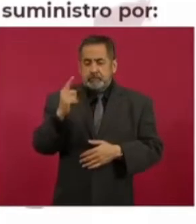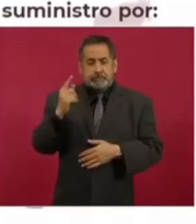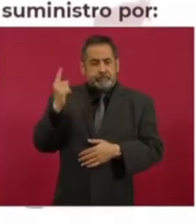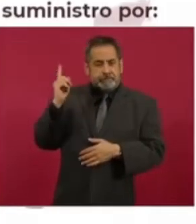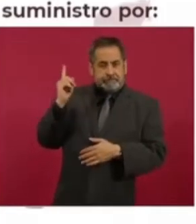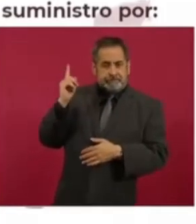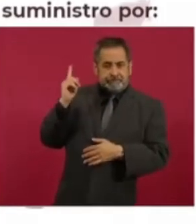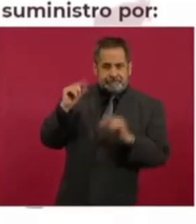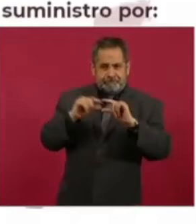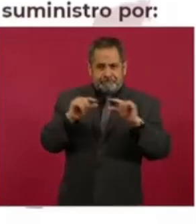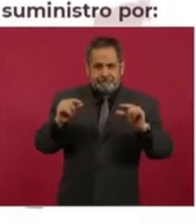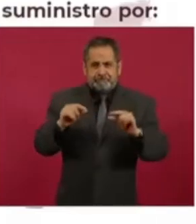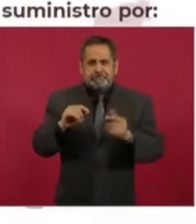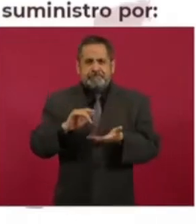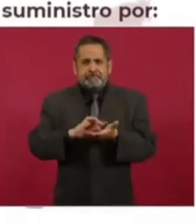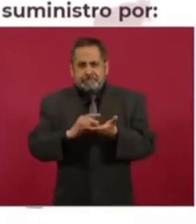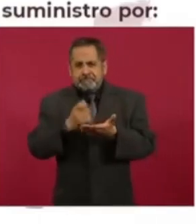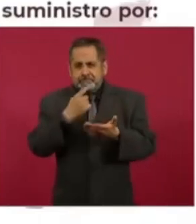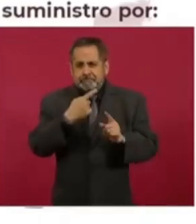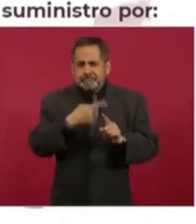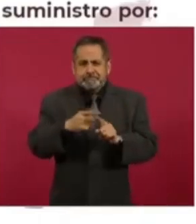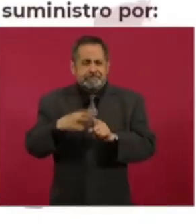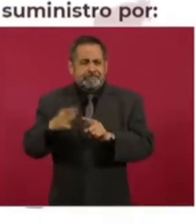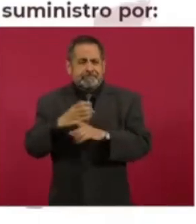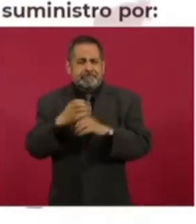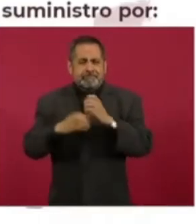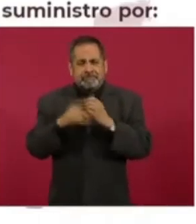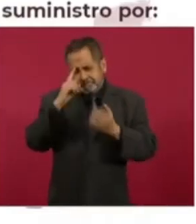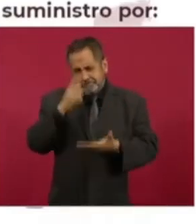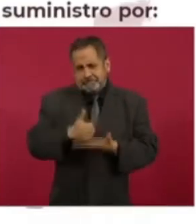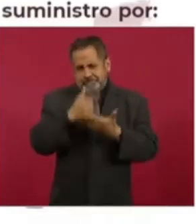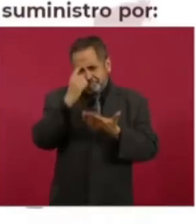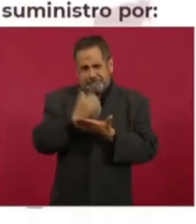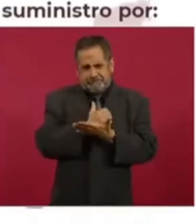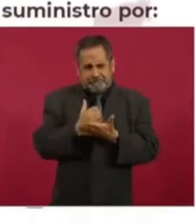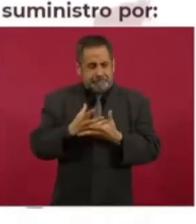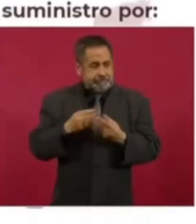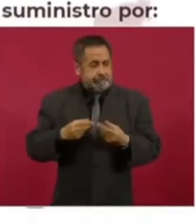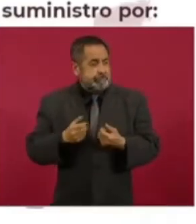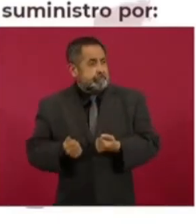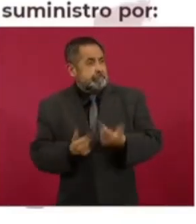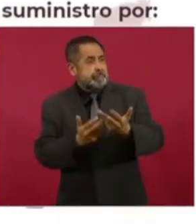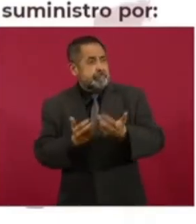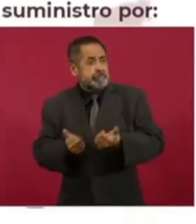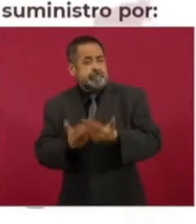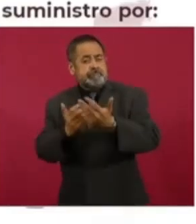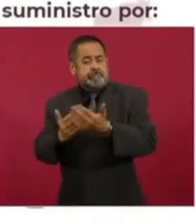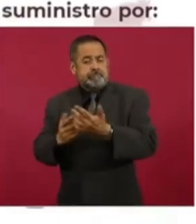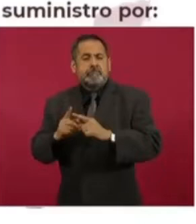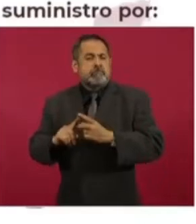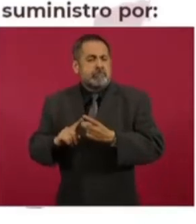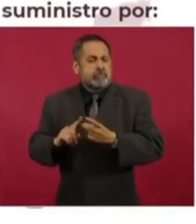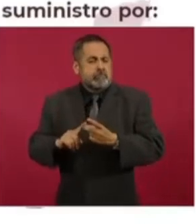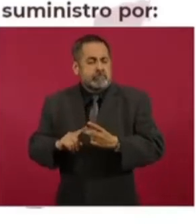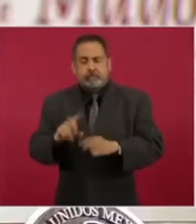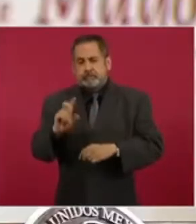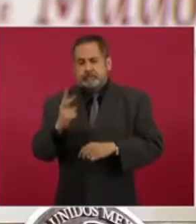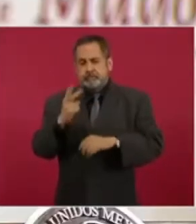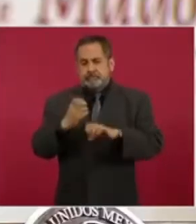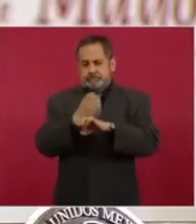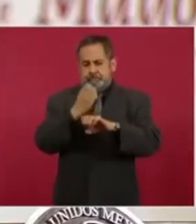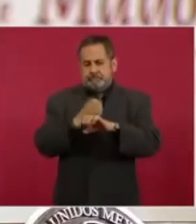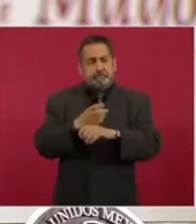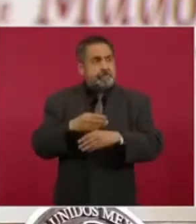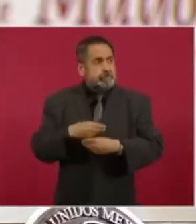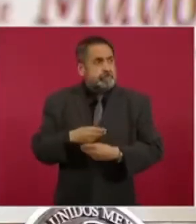101.835.152 piezas de medicamentos y material de curación a las 32 entidades federativas. Y se